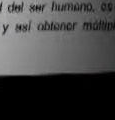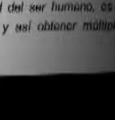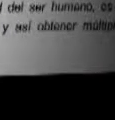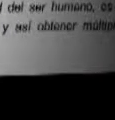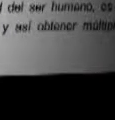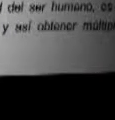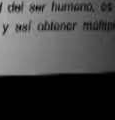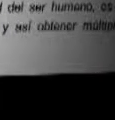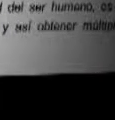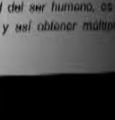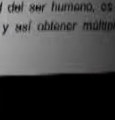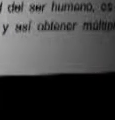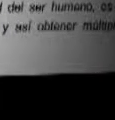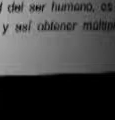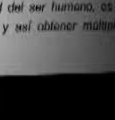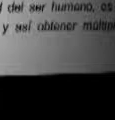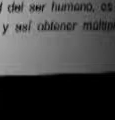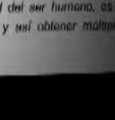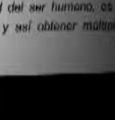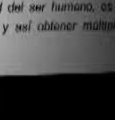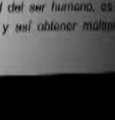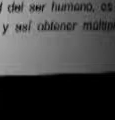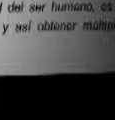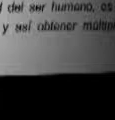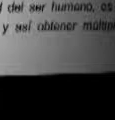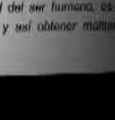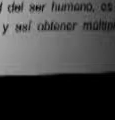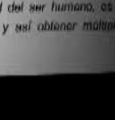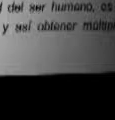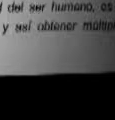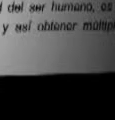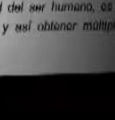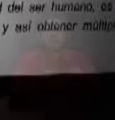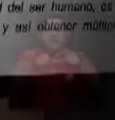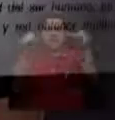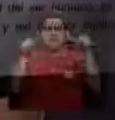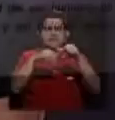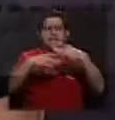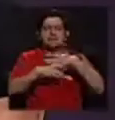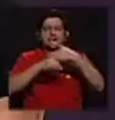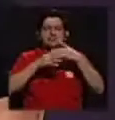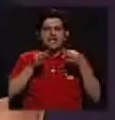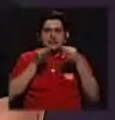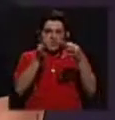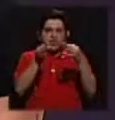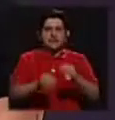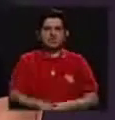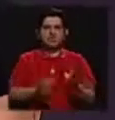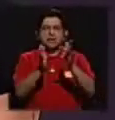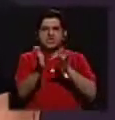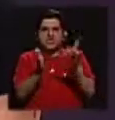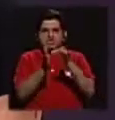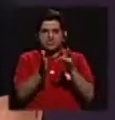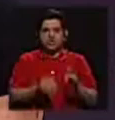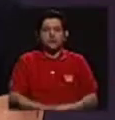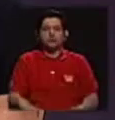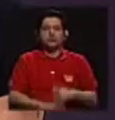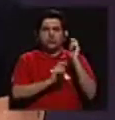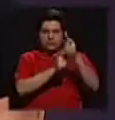la trata de personas son los puertos, las zonas fronterizas, las áreas de atracción turística y la explotación